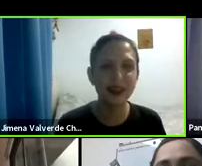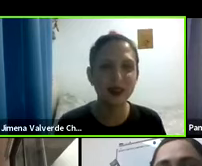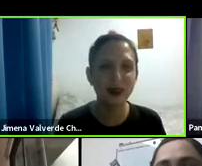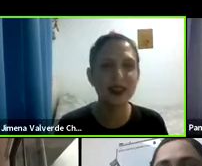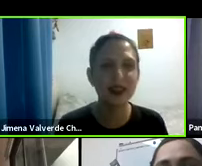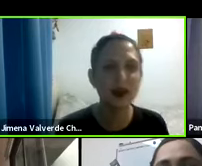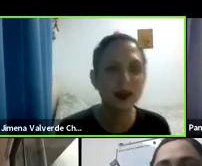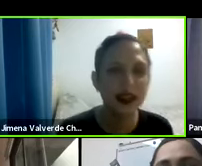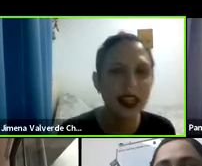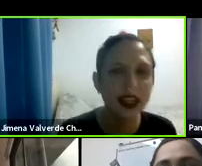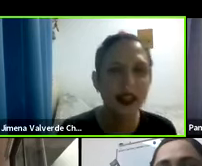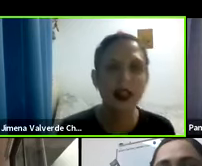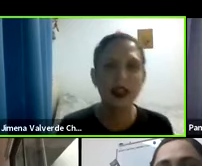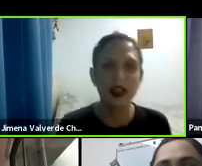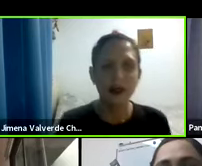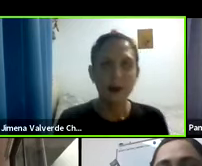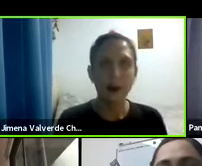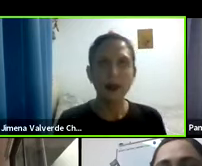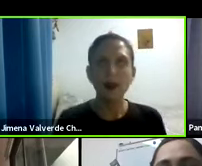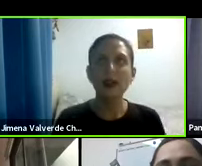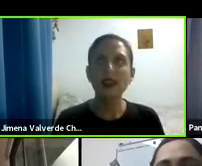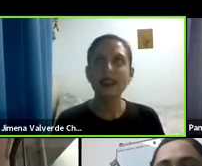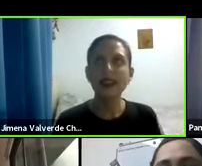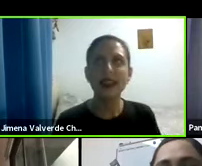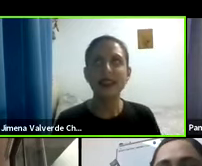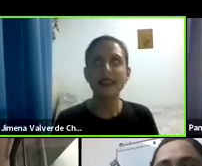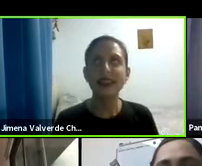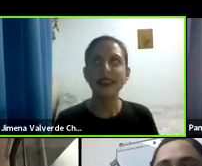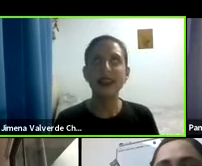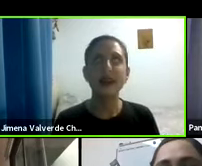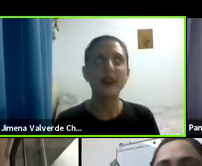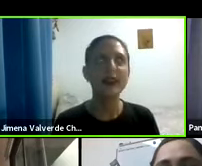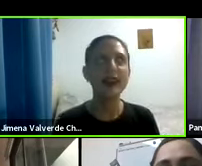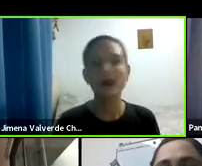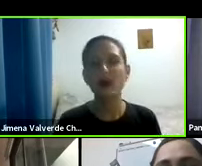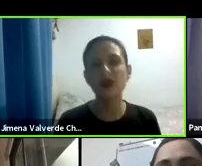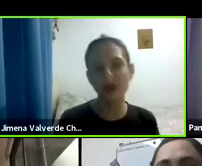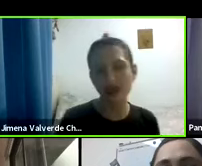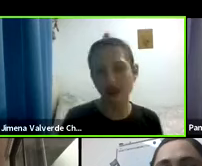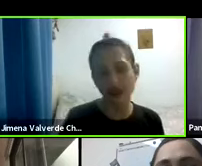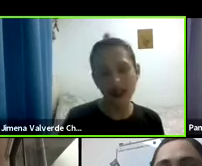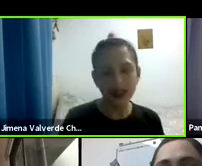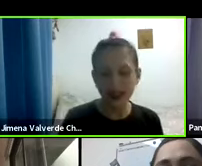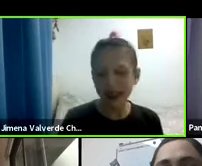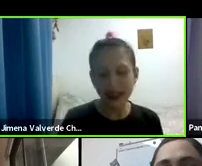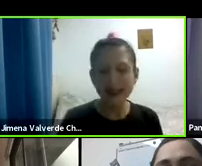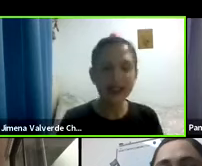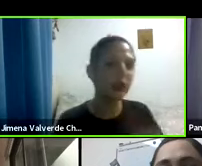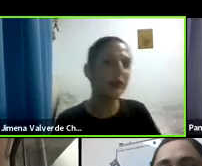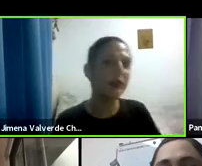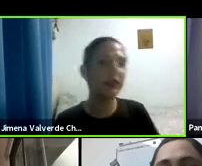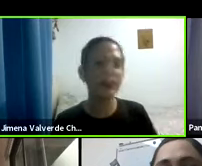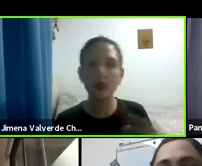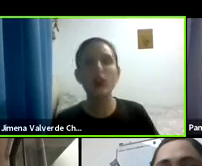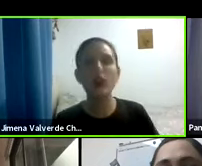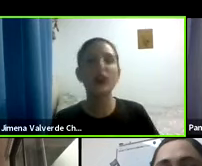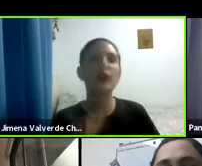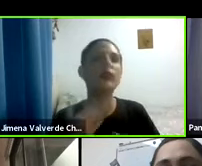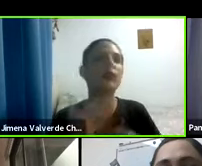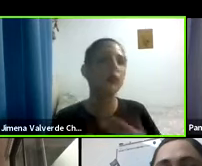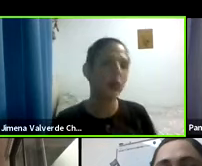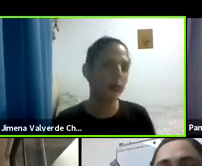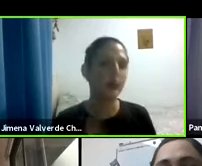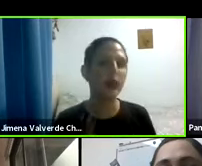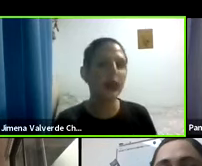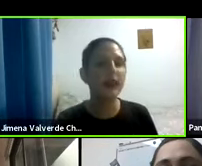nacional por la salud mental entonces este digamos en este caso la migración y